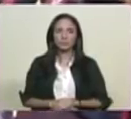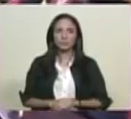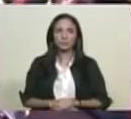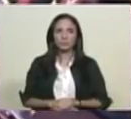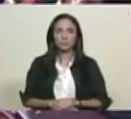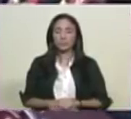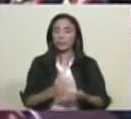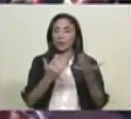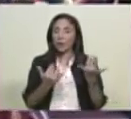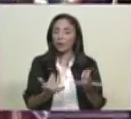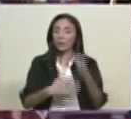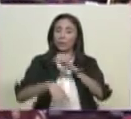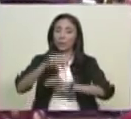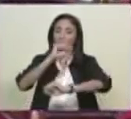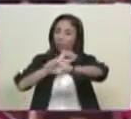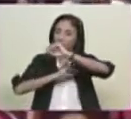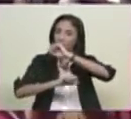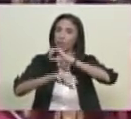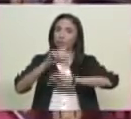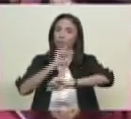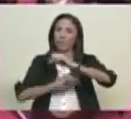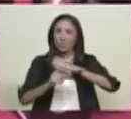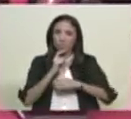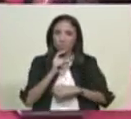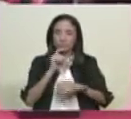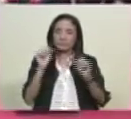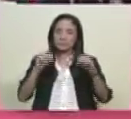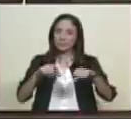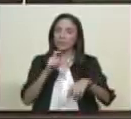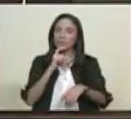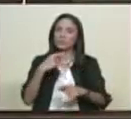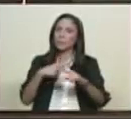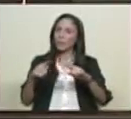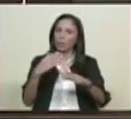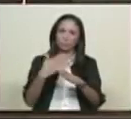Es una lucha compleja, dura, dura, muy dura, te lo digo.